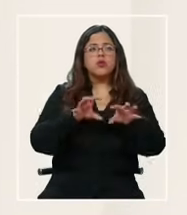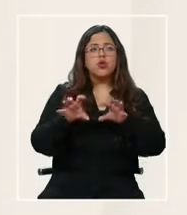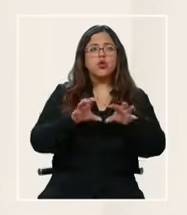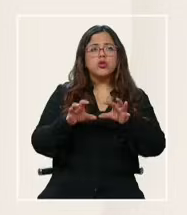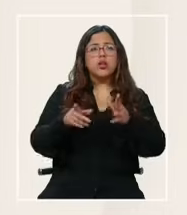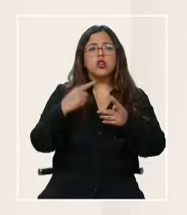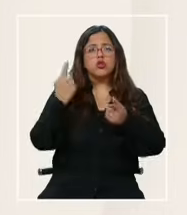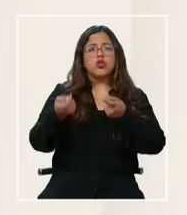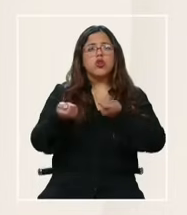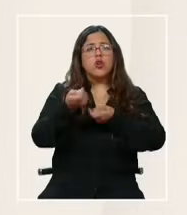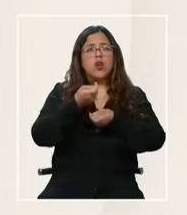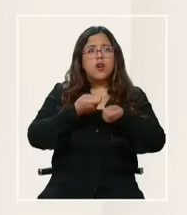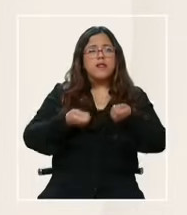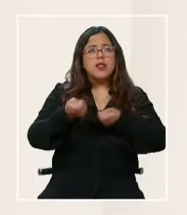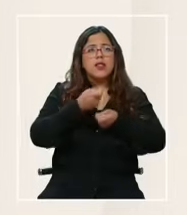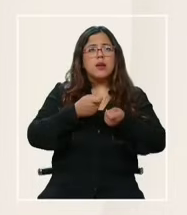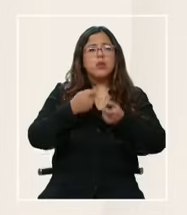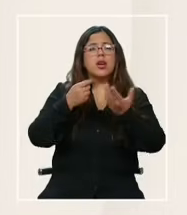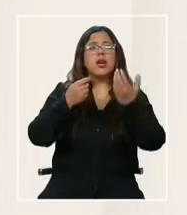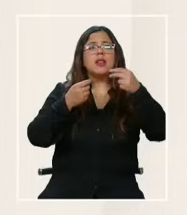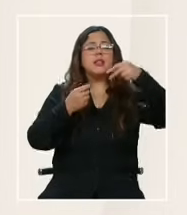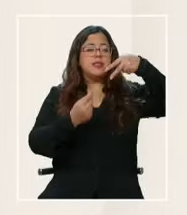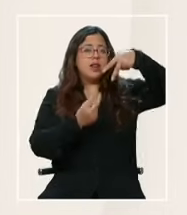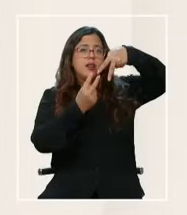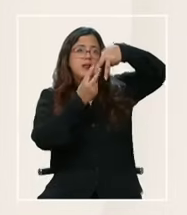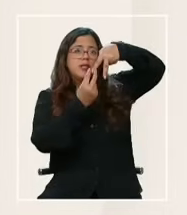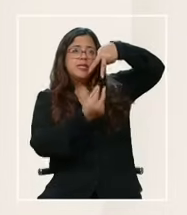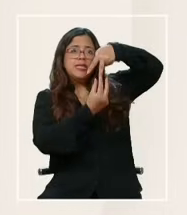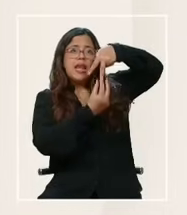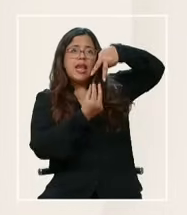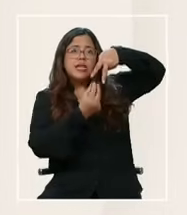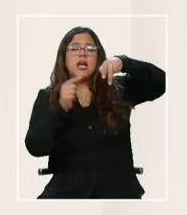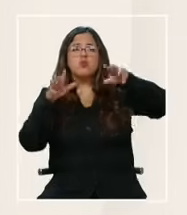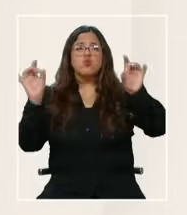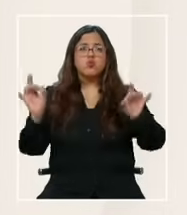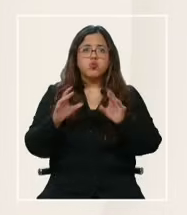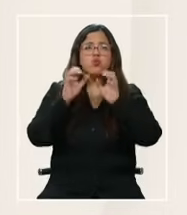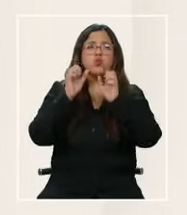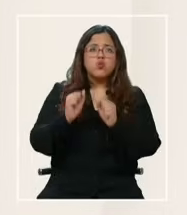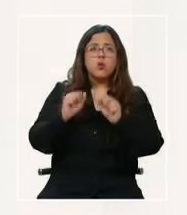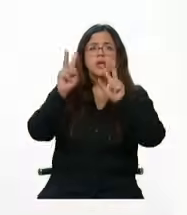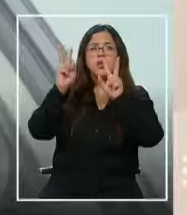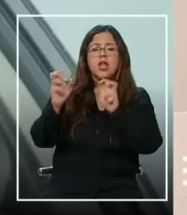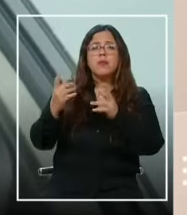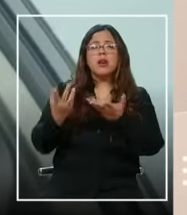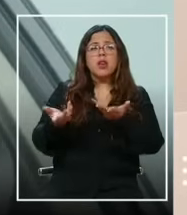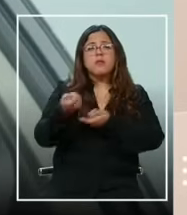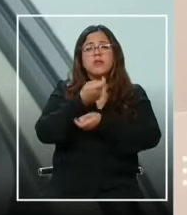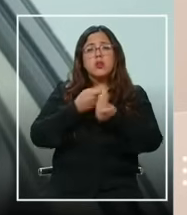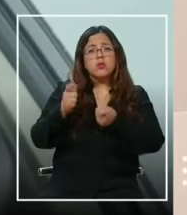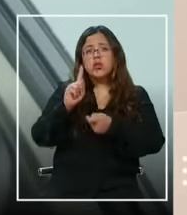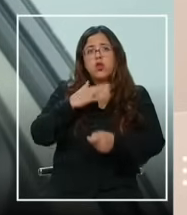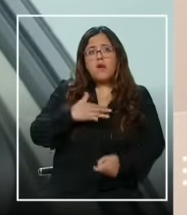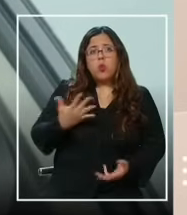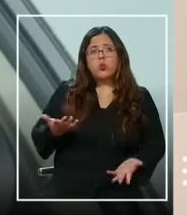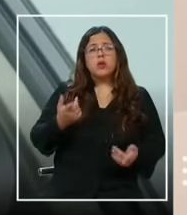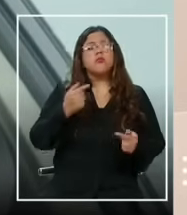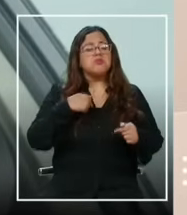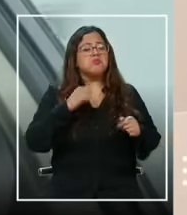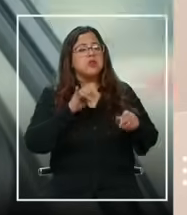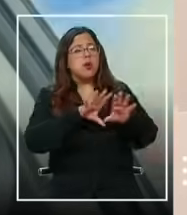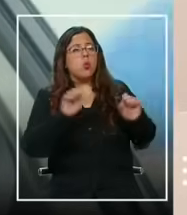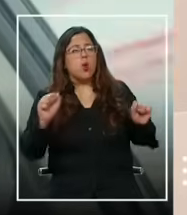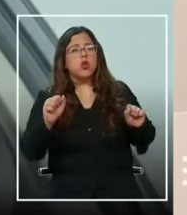hacia china que son ser esa Entonces esto claramente Podría tener efectos económicos que no nos van a gustar estamos muy de acuerdo con